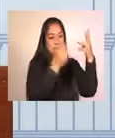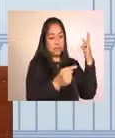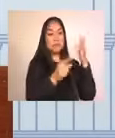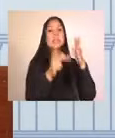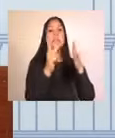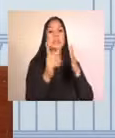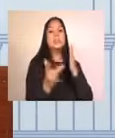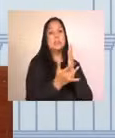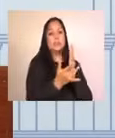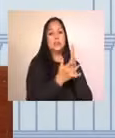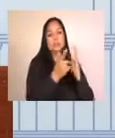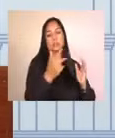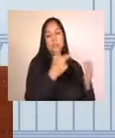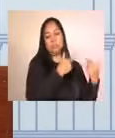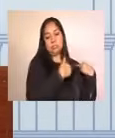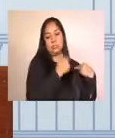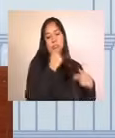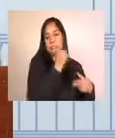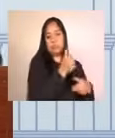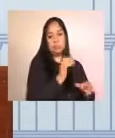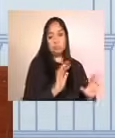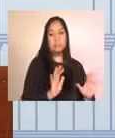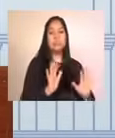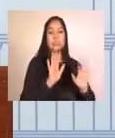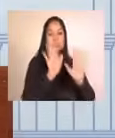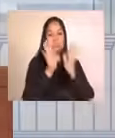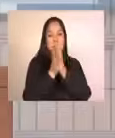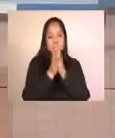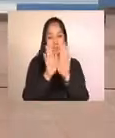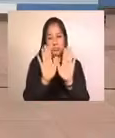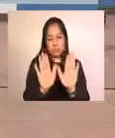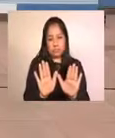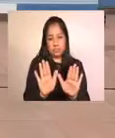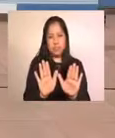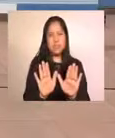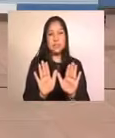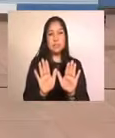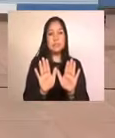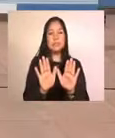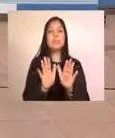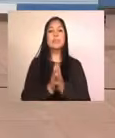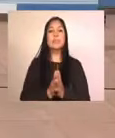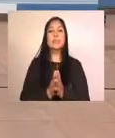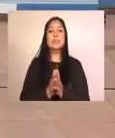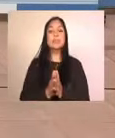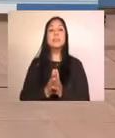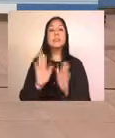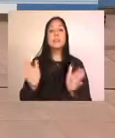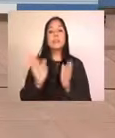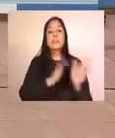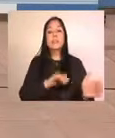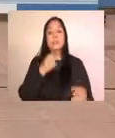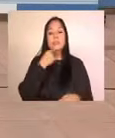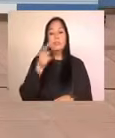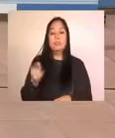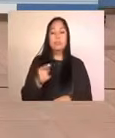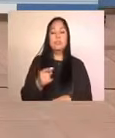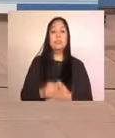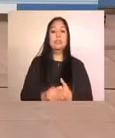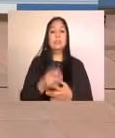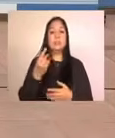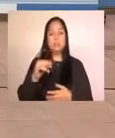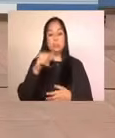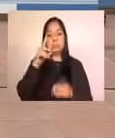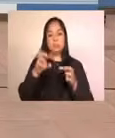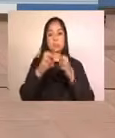corresponden. Gracias, comisionado. Rogamos, por favor, continúe en el podio, señor comisionado. La siguiente pregunta es de Jocelyn Santizo, del